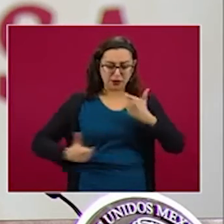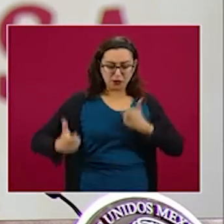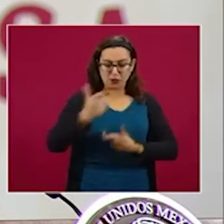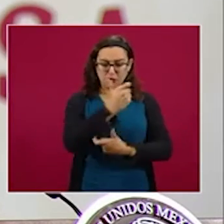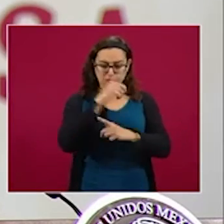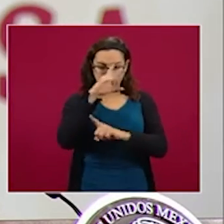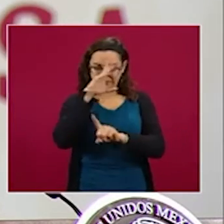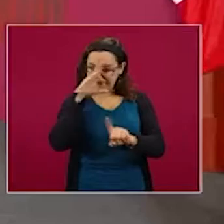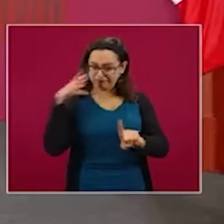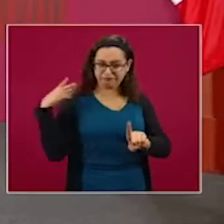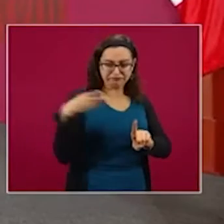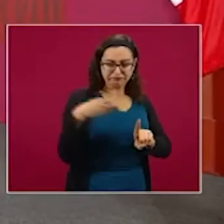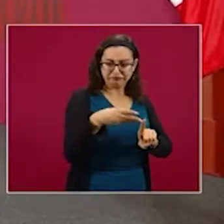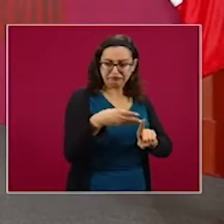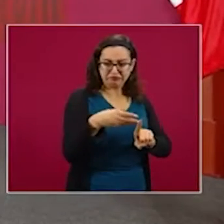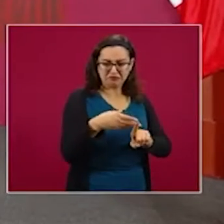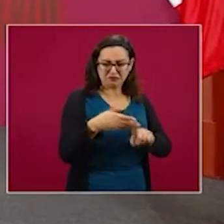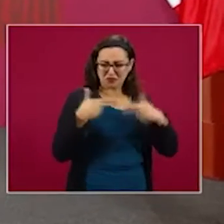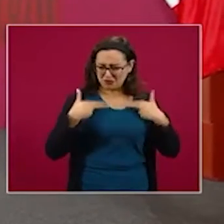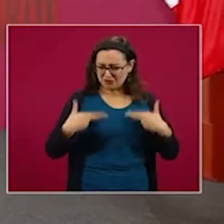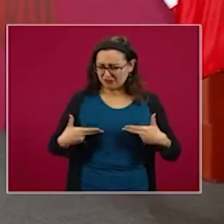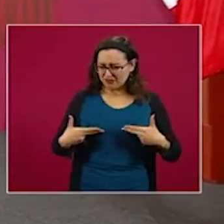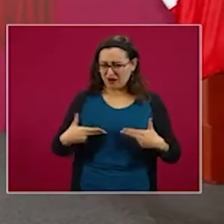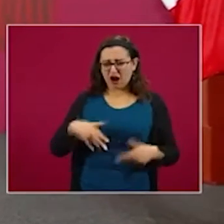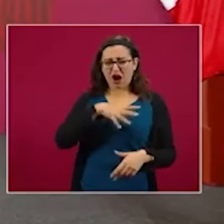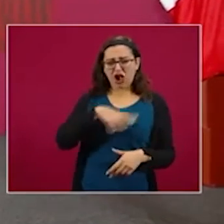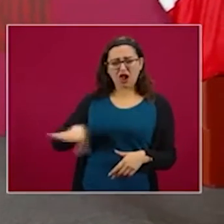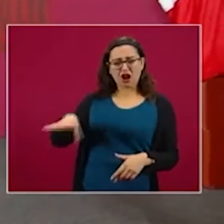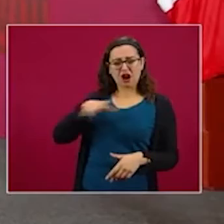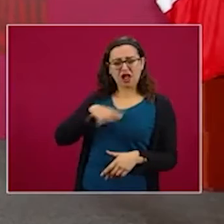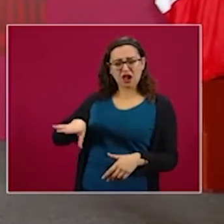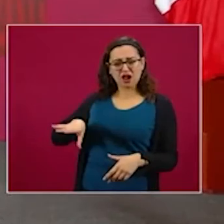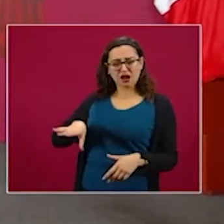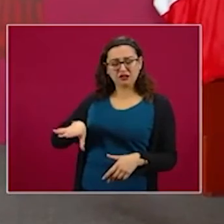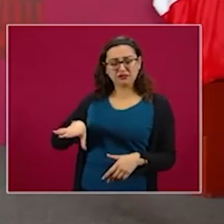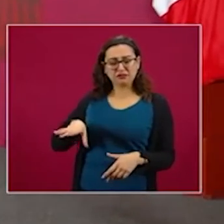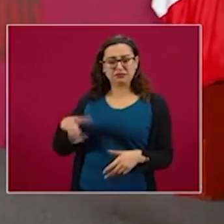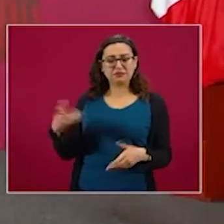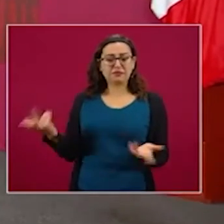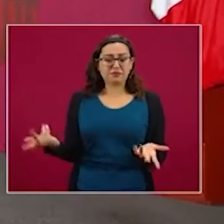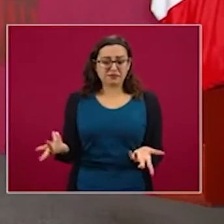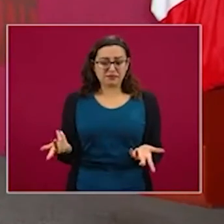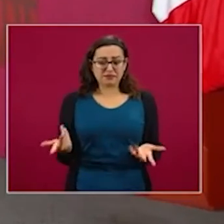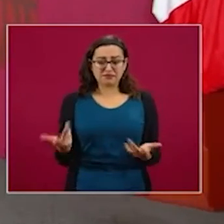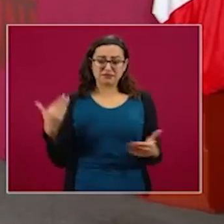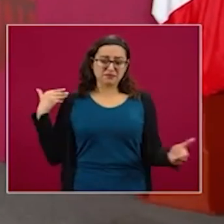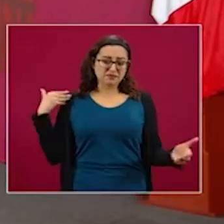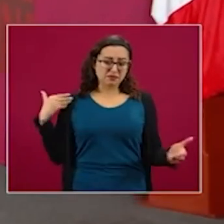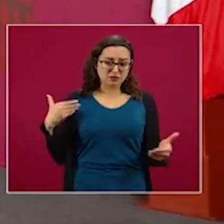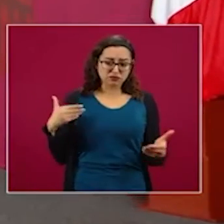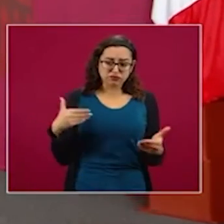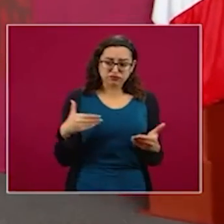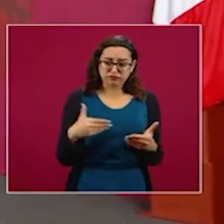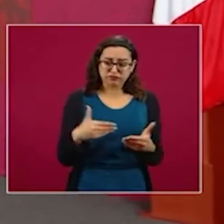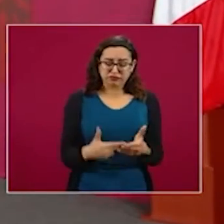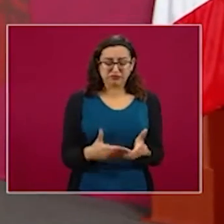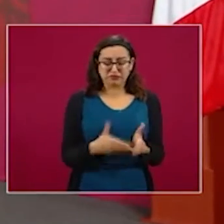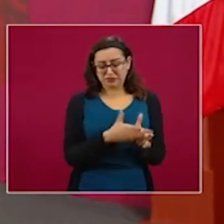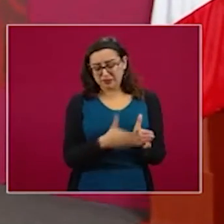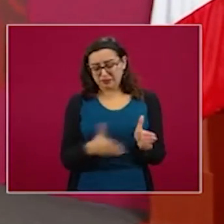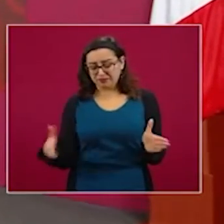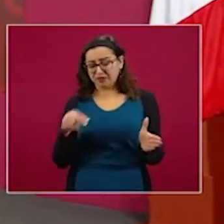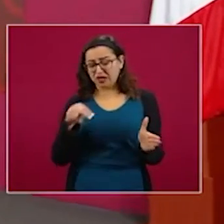materialista, inhumano, que se impuso durante todo el periodo